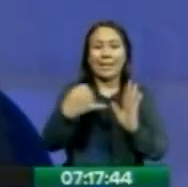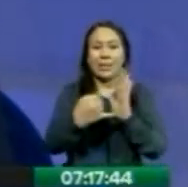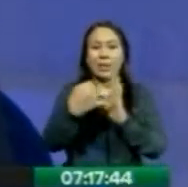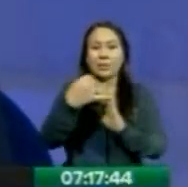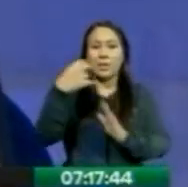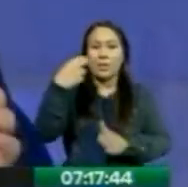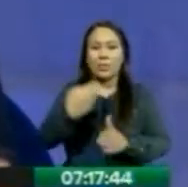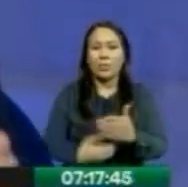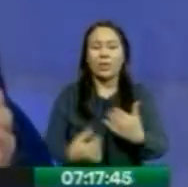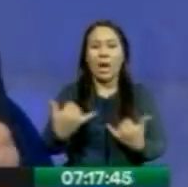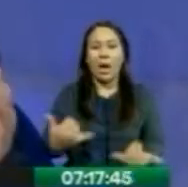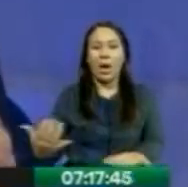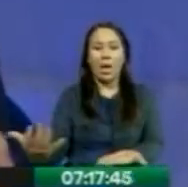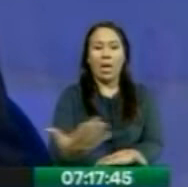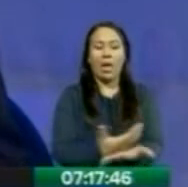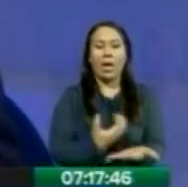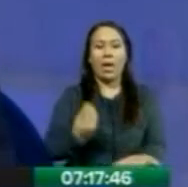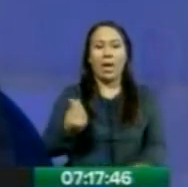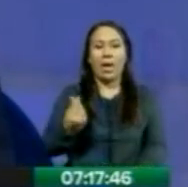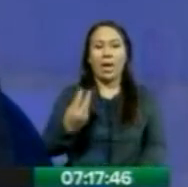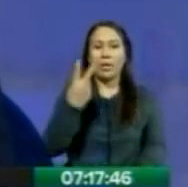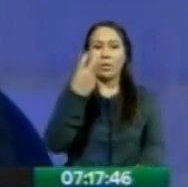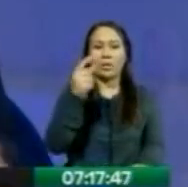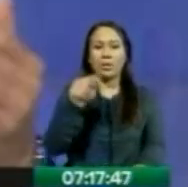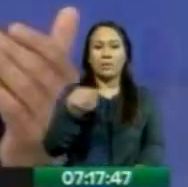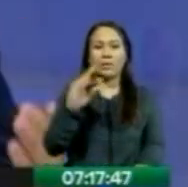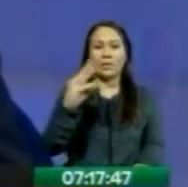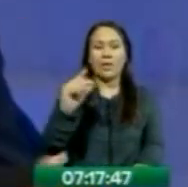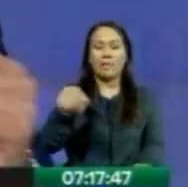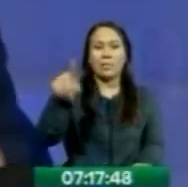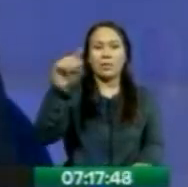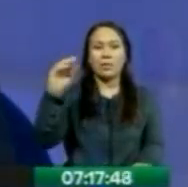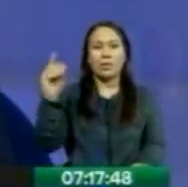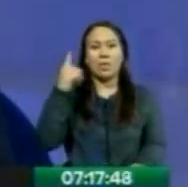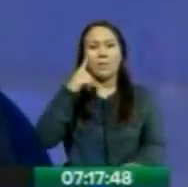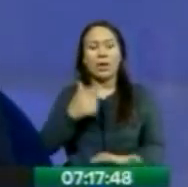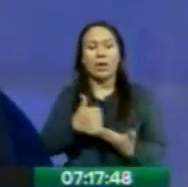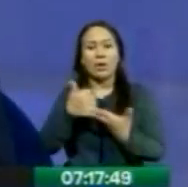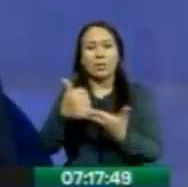vamos recaudando 12.6 millones de dólares y beneficiando, como